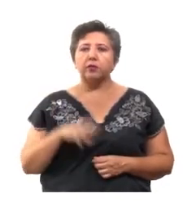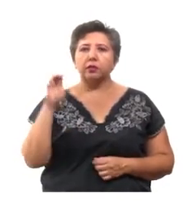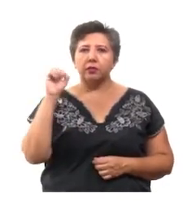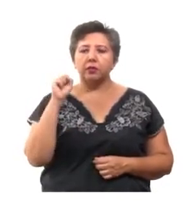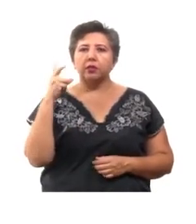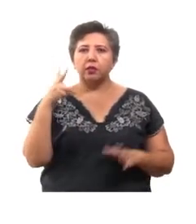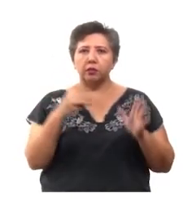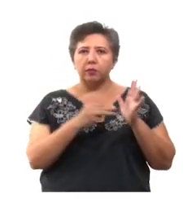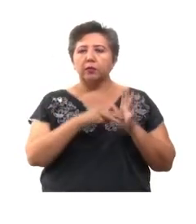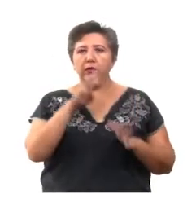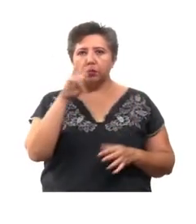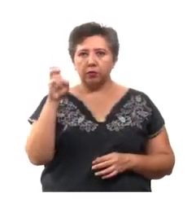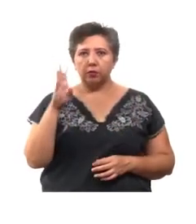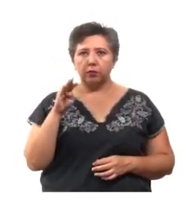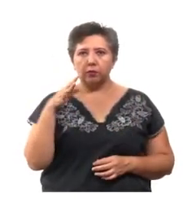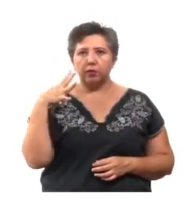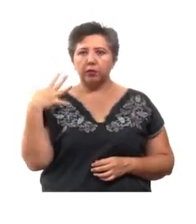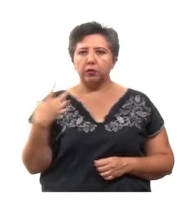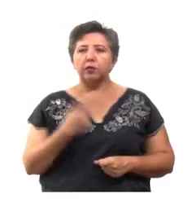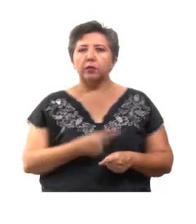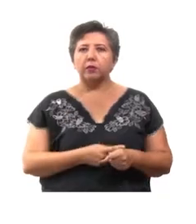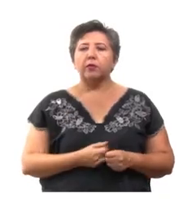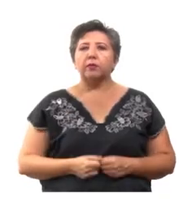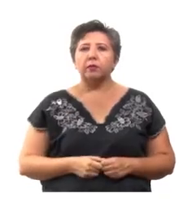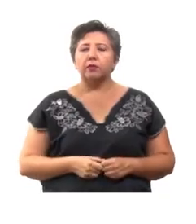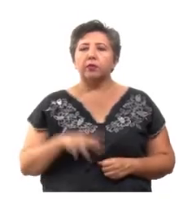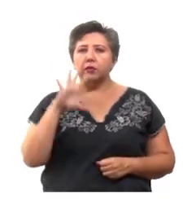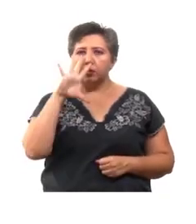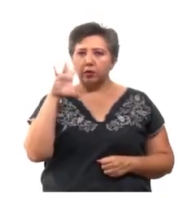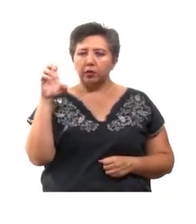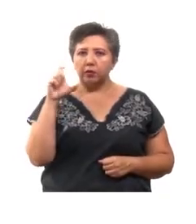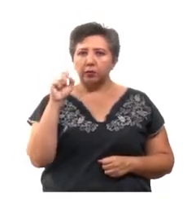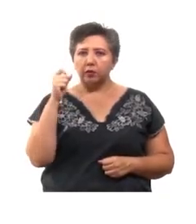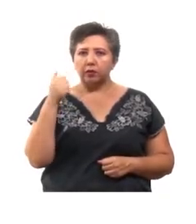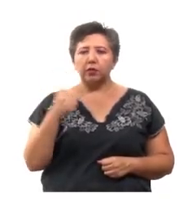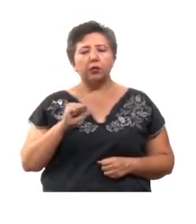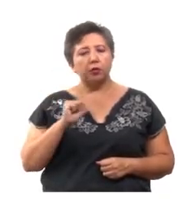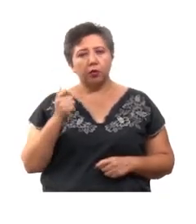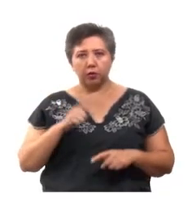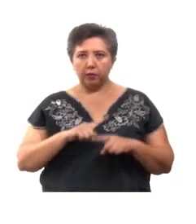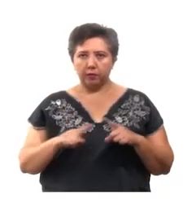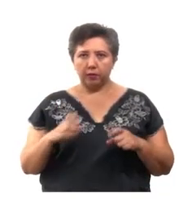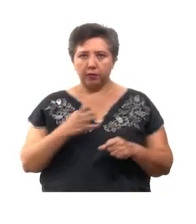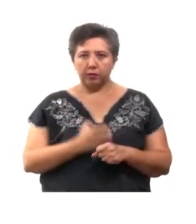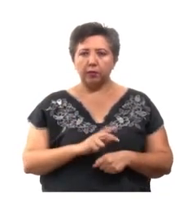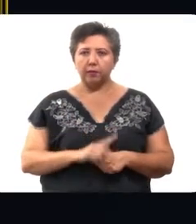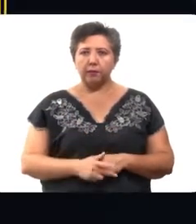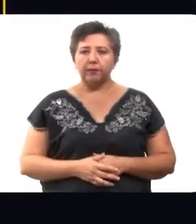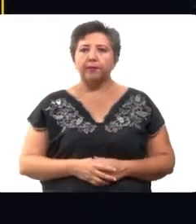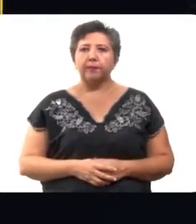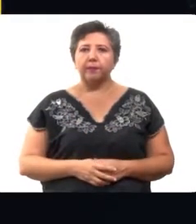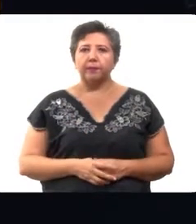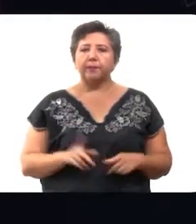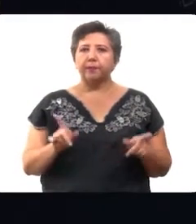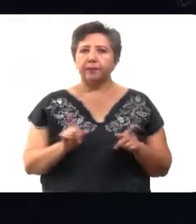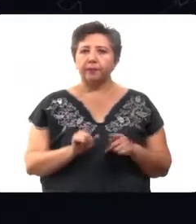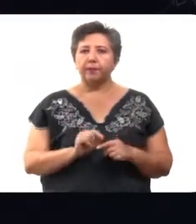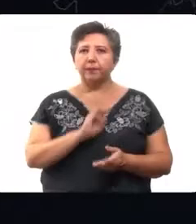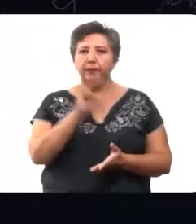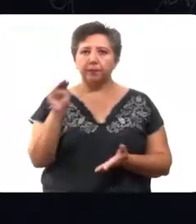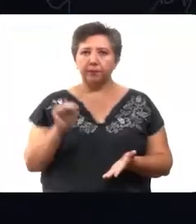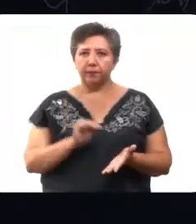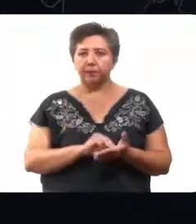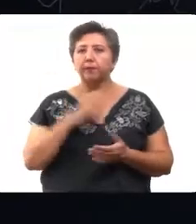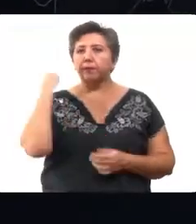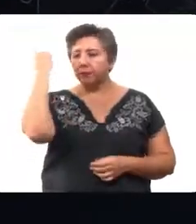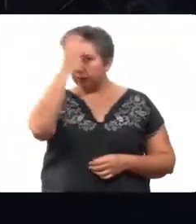los 62.395 casos positivos, 526 son de otro país u otro estado. Específicamente en